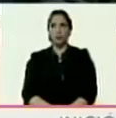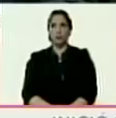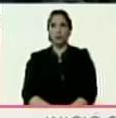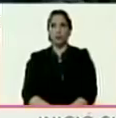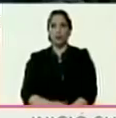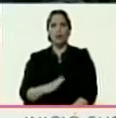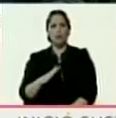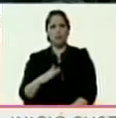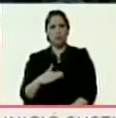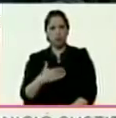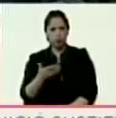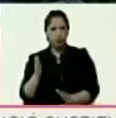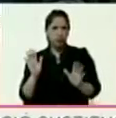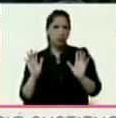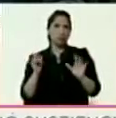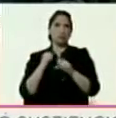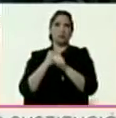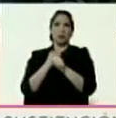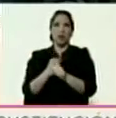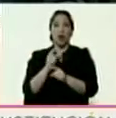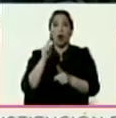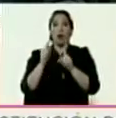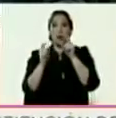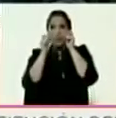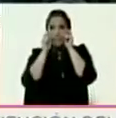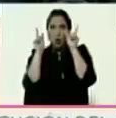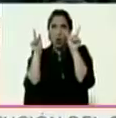Hubiéramos esperado alguna reacción